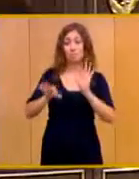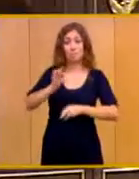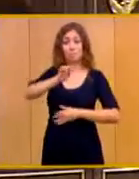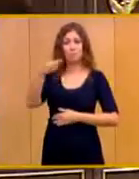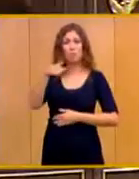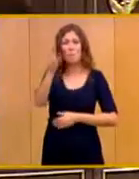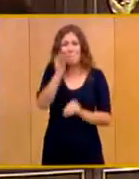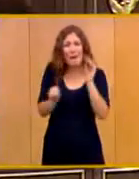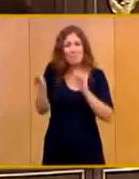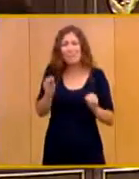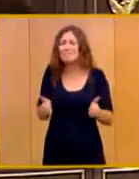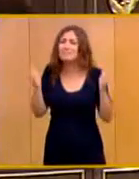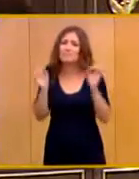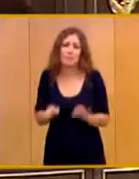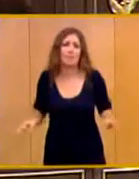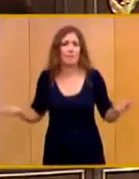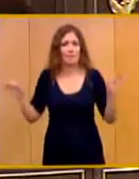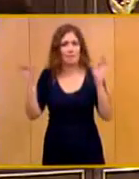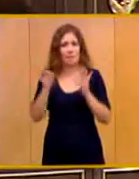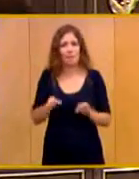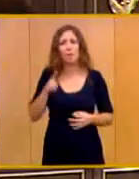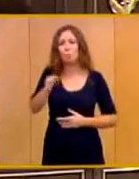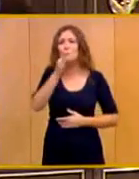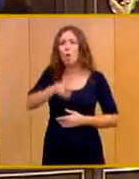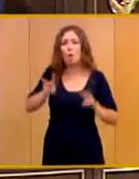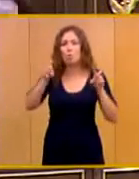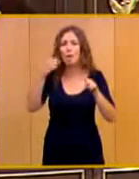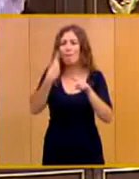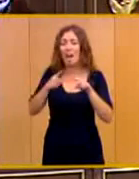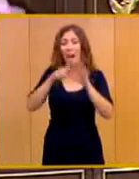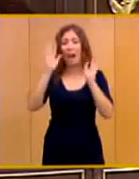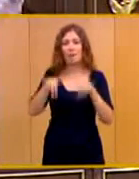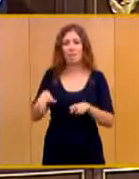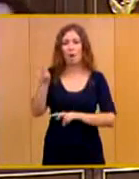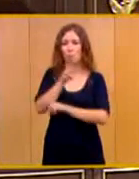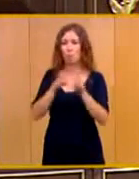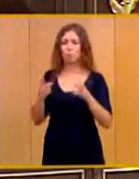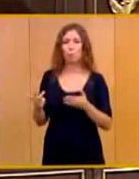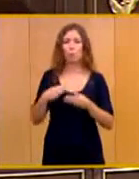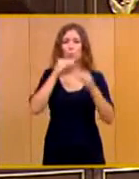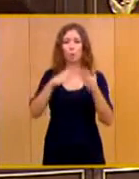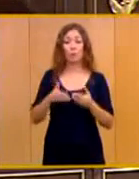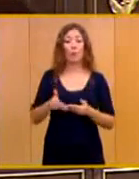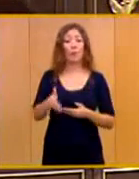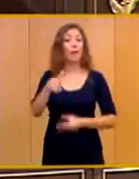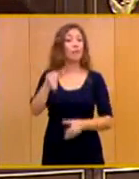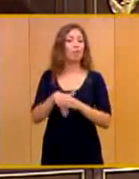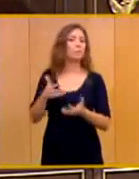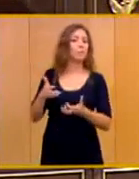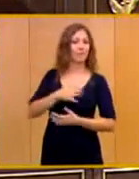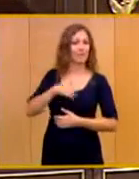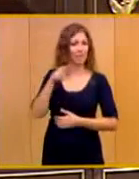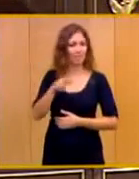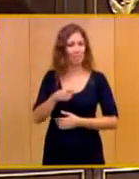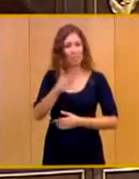leña al fuego con nuevas promesas que solo buscan la rentabilidad electoral inmediata. No engañe más